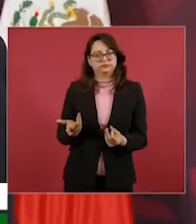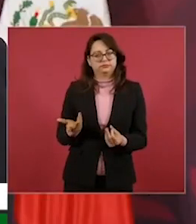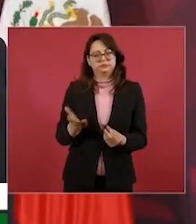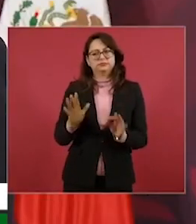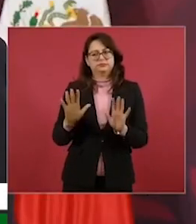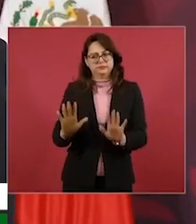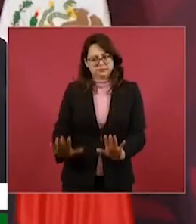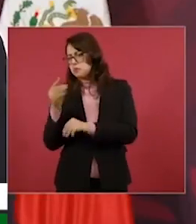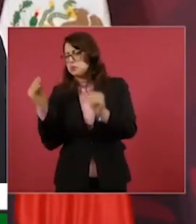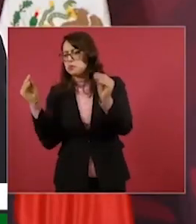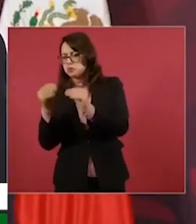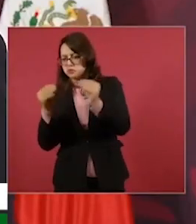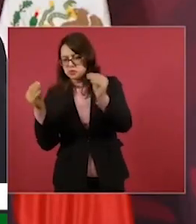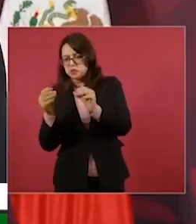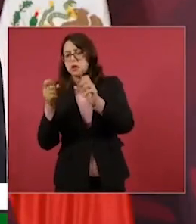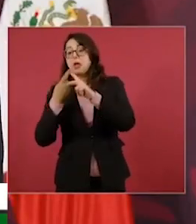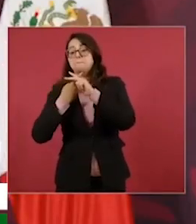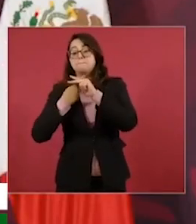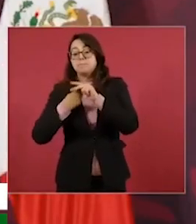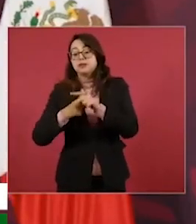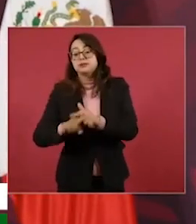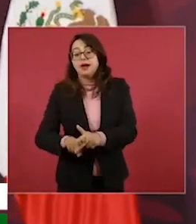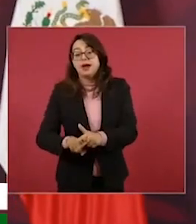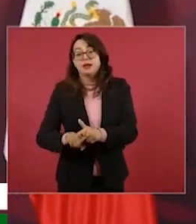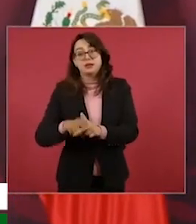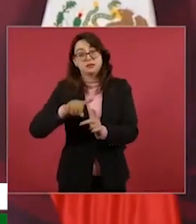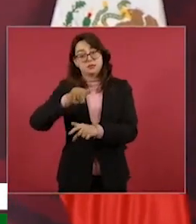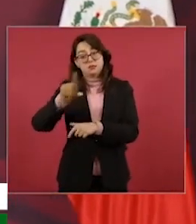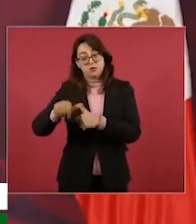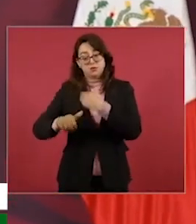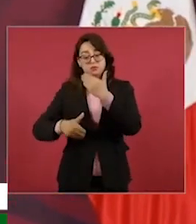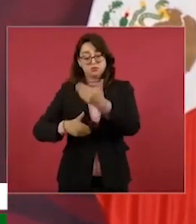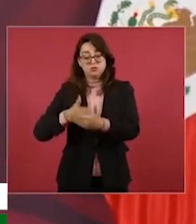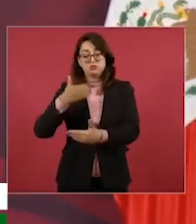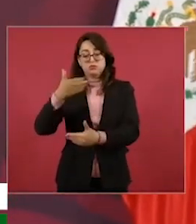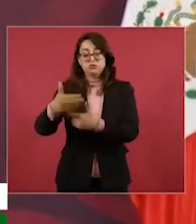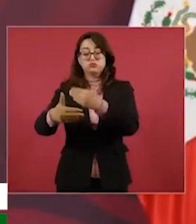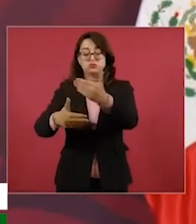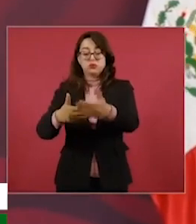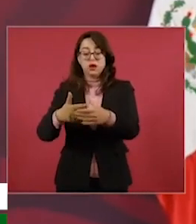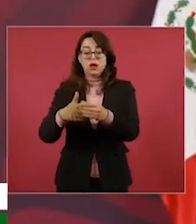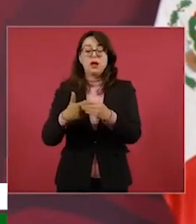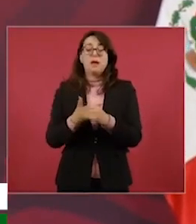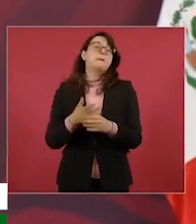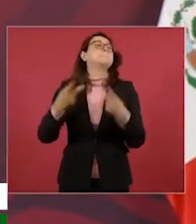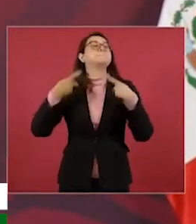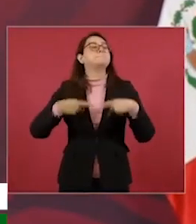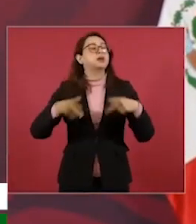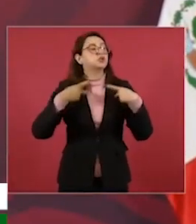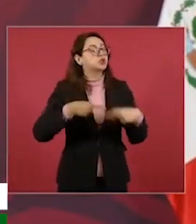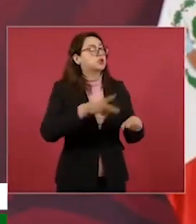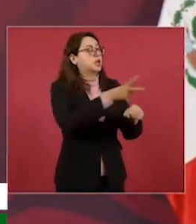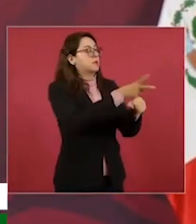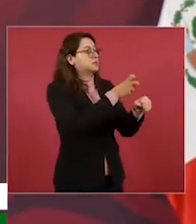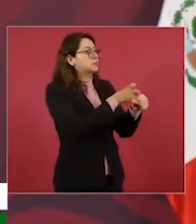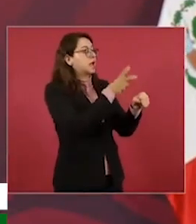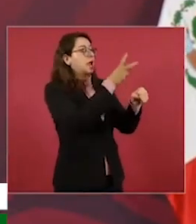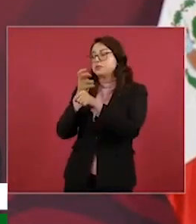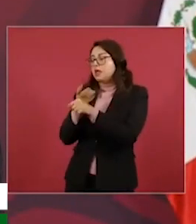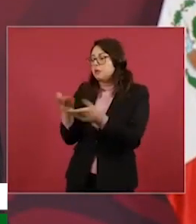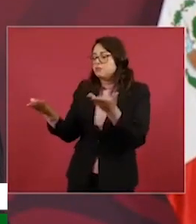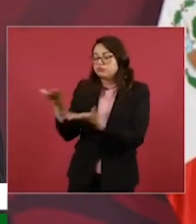dé tiempo y que incluso se invite a todos y se revise qué